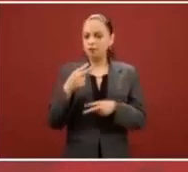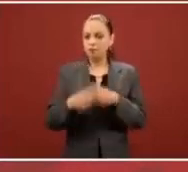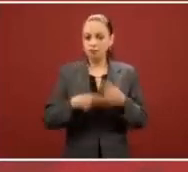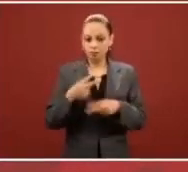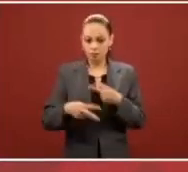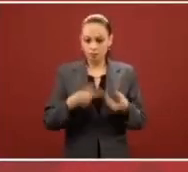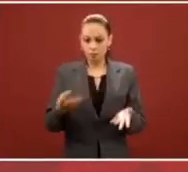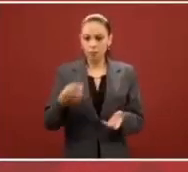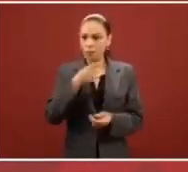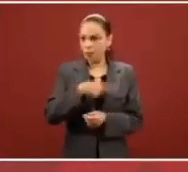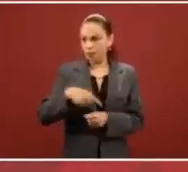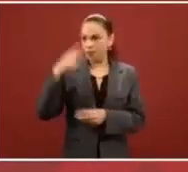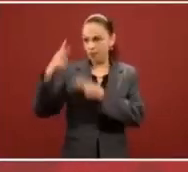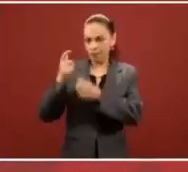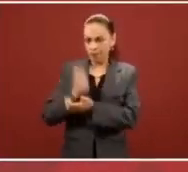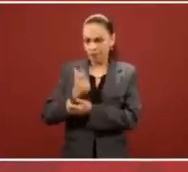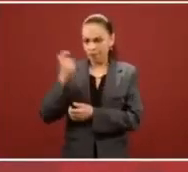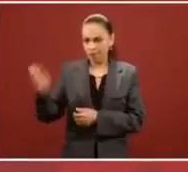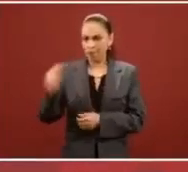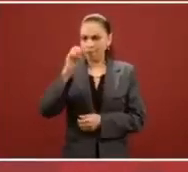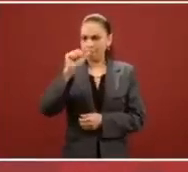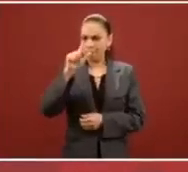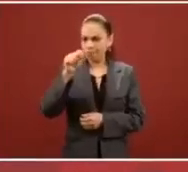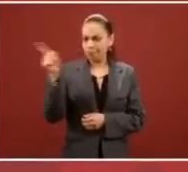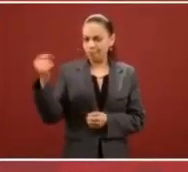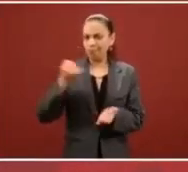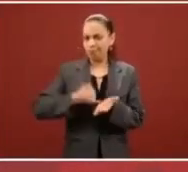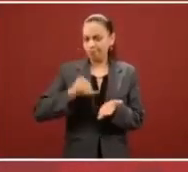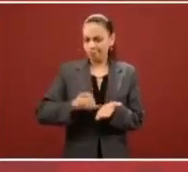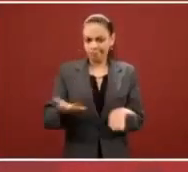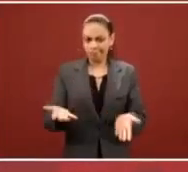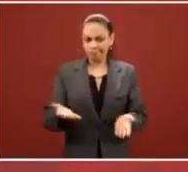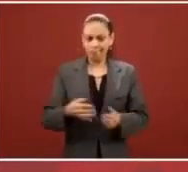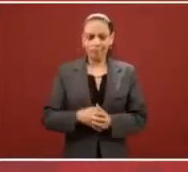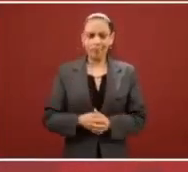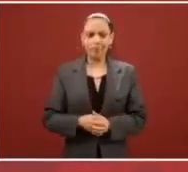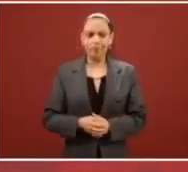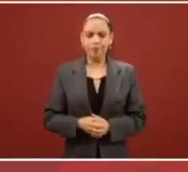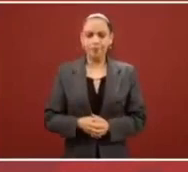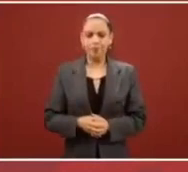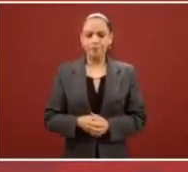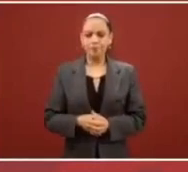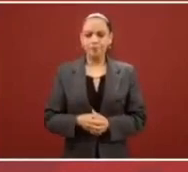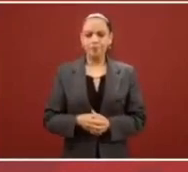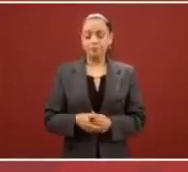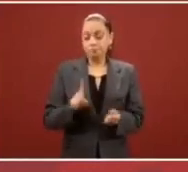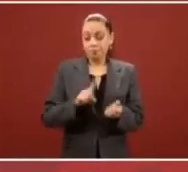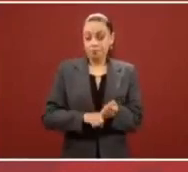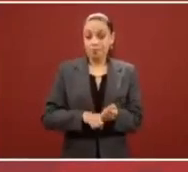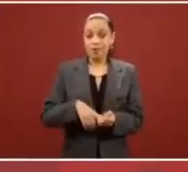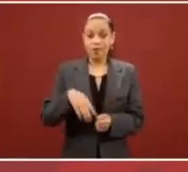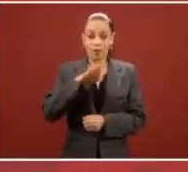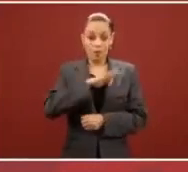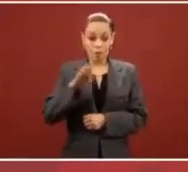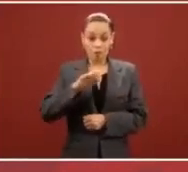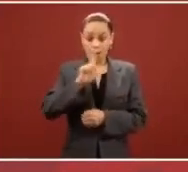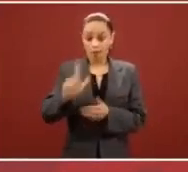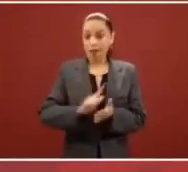pónganse el día, pónganse al corriente. Si podemos nosotros, de acuerdo a la